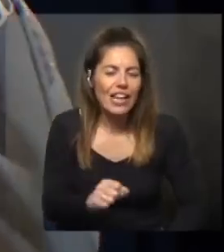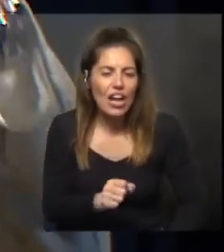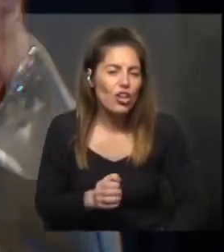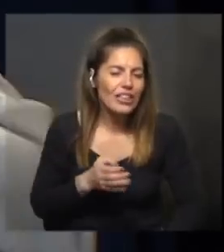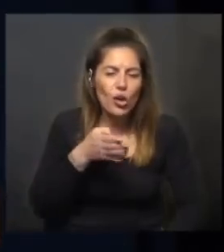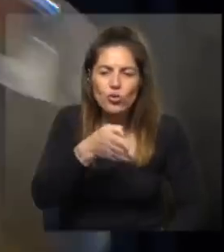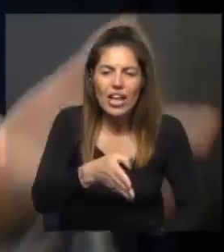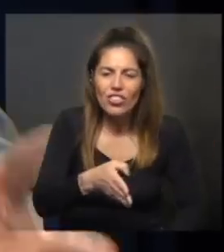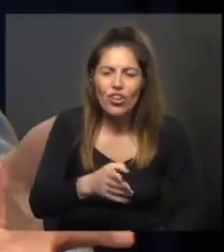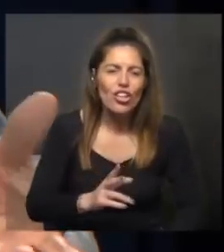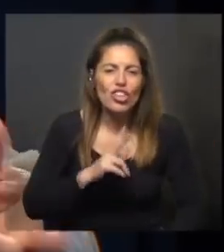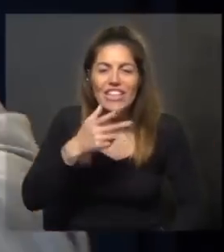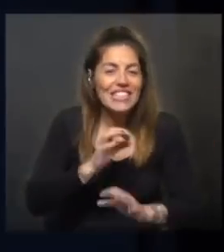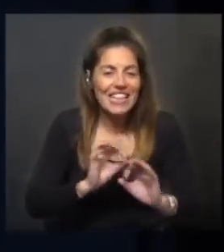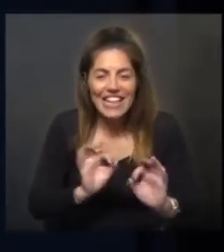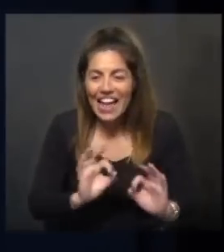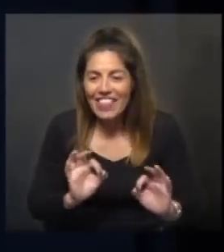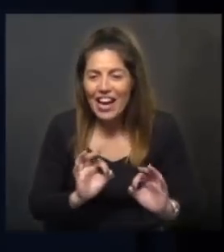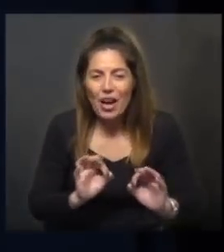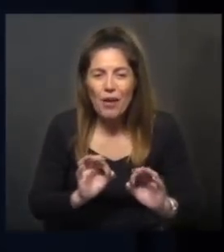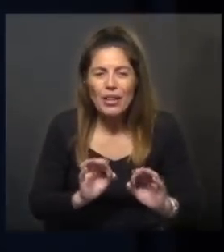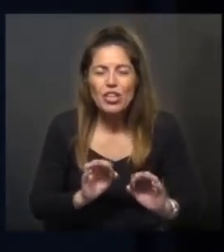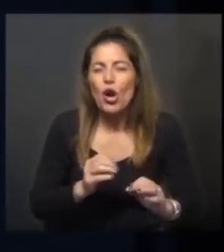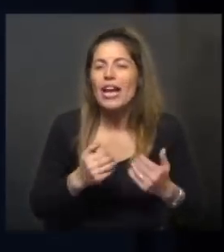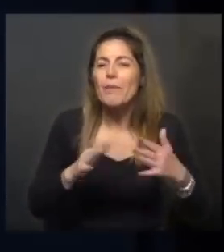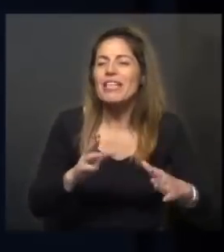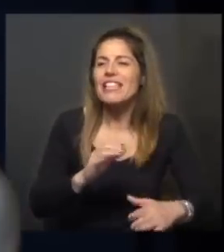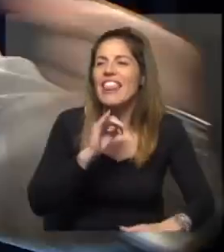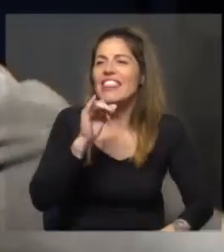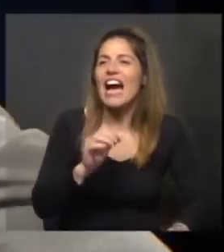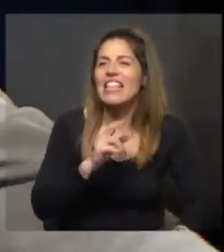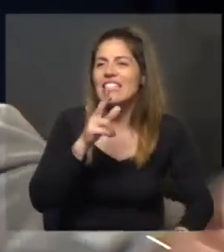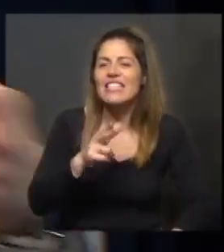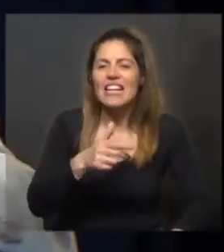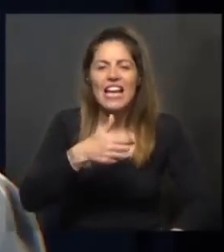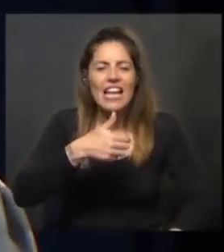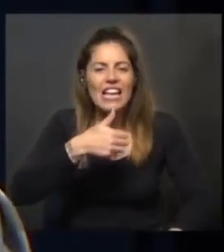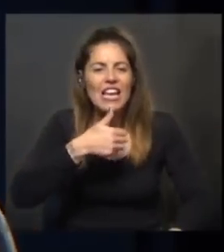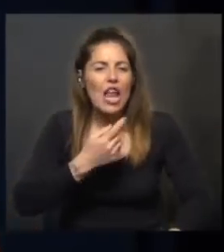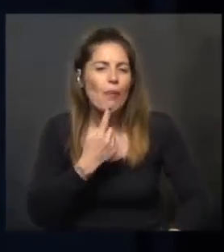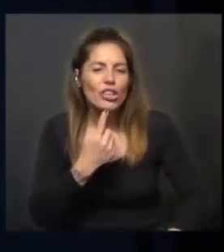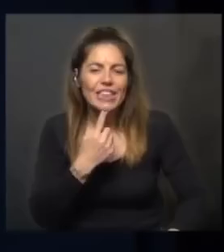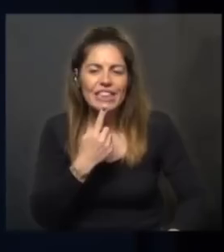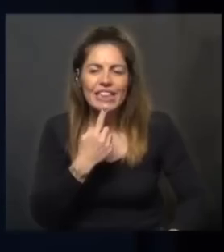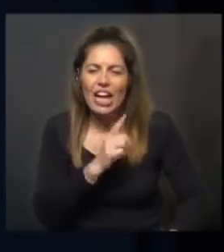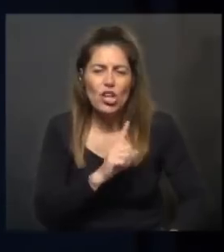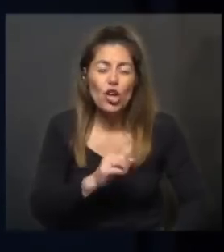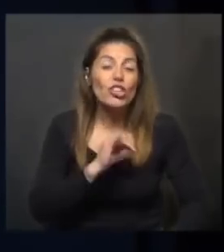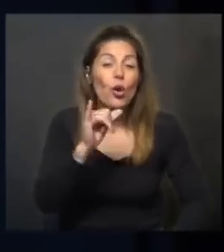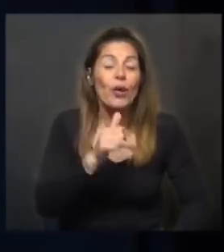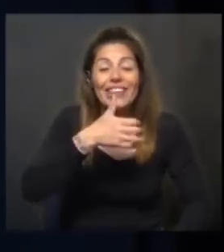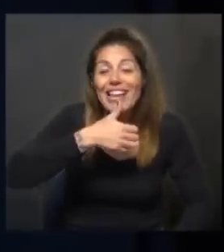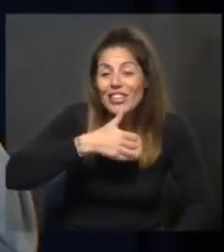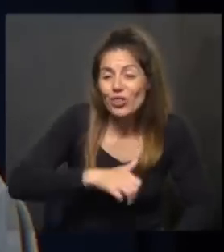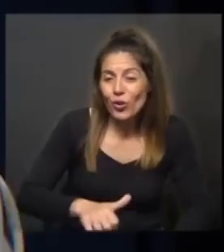no te dice nada pero te dice todo porque no es que empieza sino a la política el gobierno italiano o de No claro la historia cuenta la historia